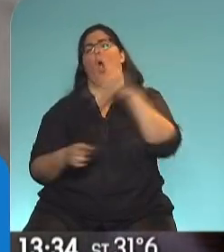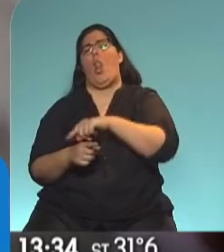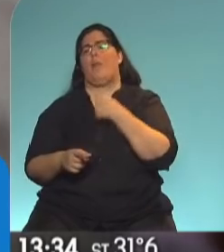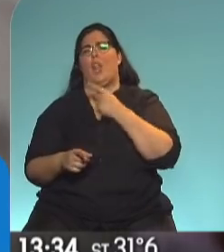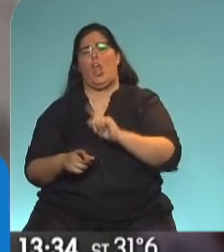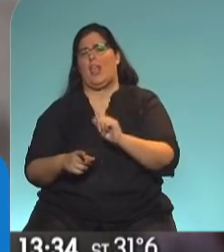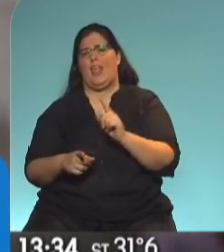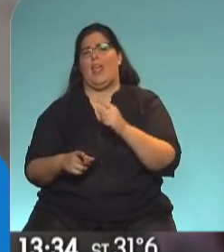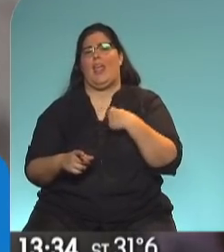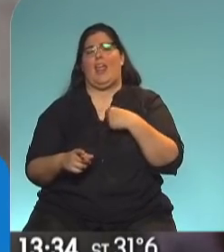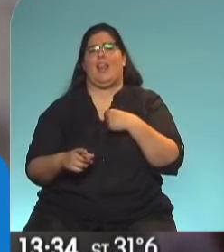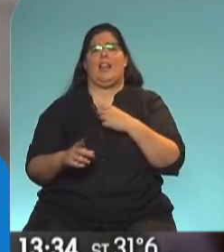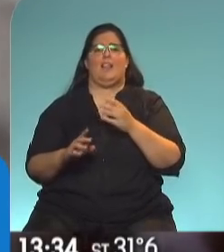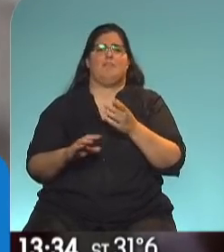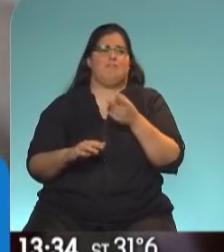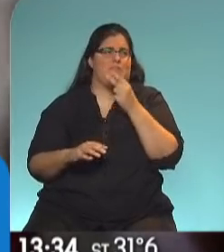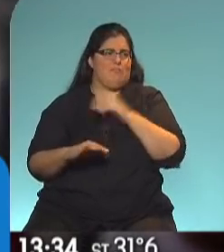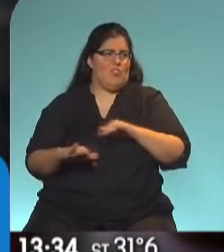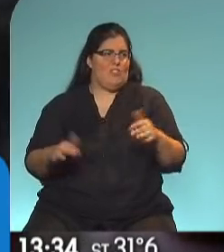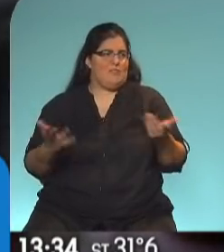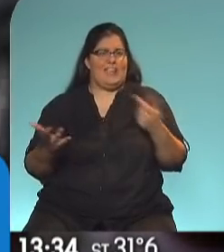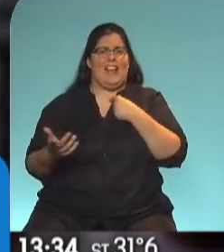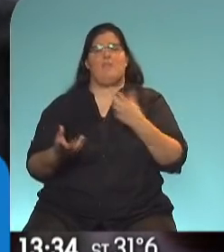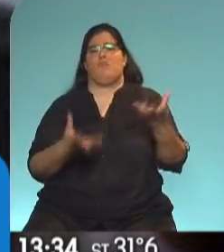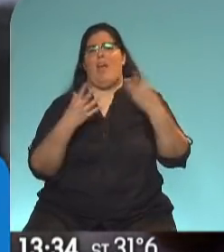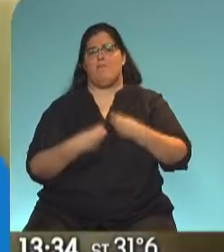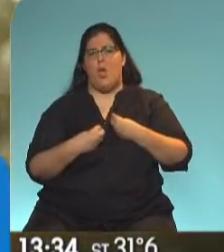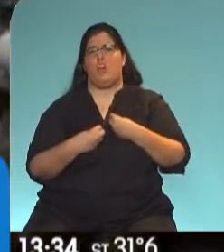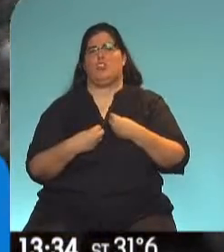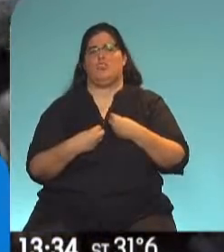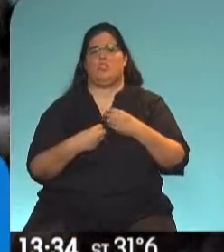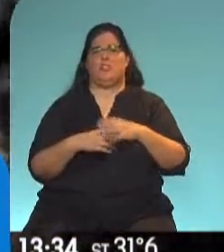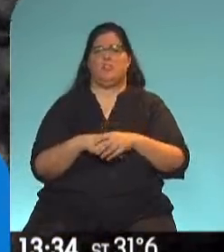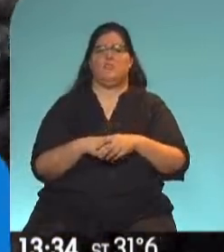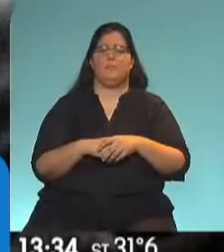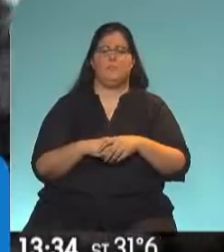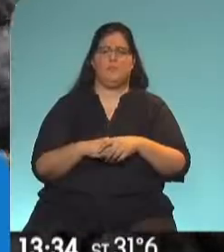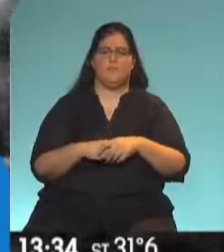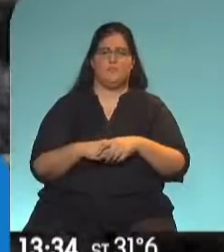allá, vamos a nada. Entonces, queremos que los apoyen, pues que los ayuden.